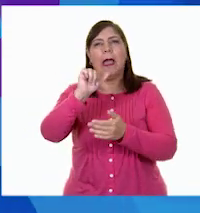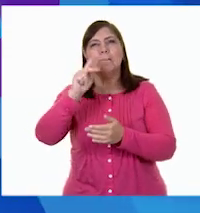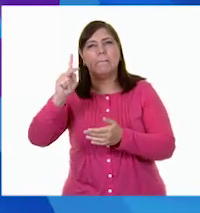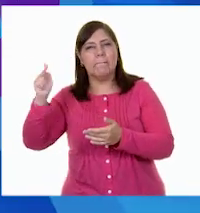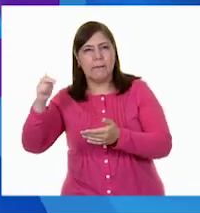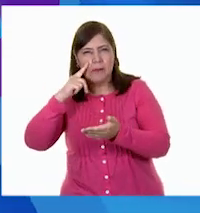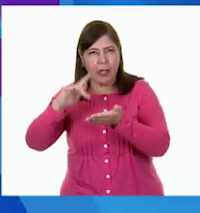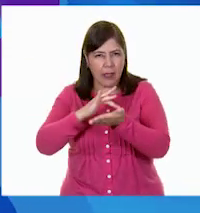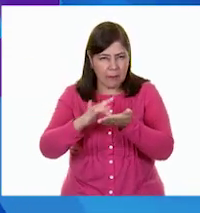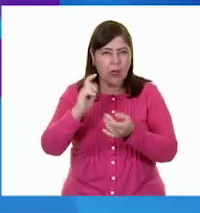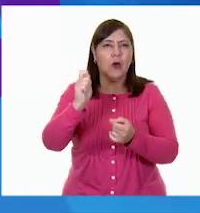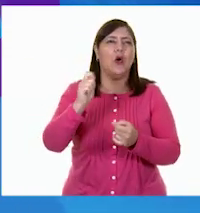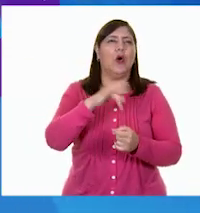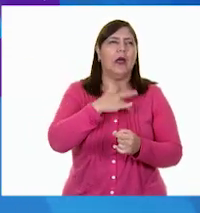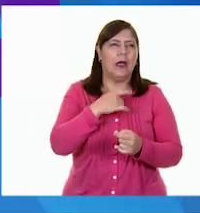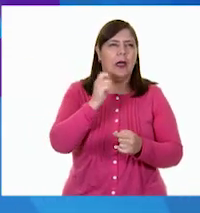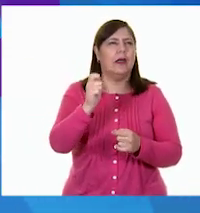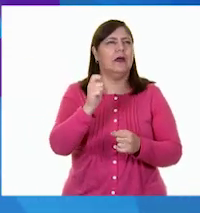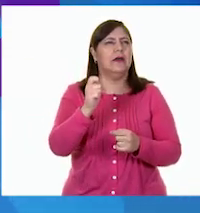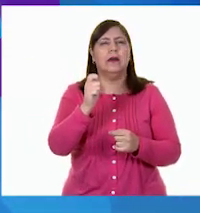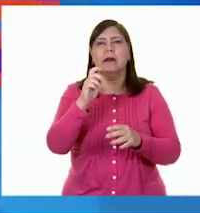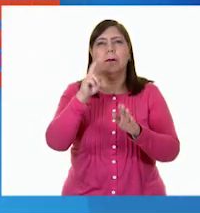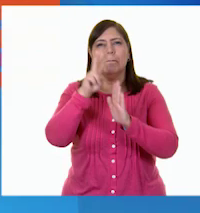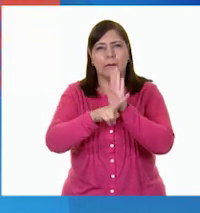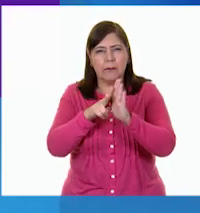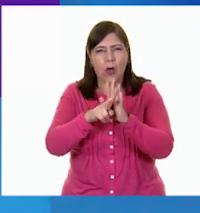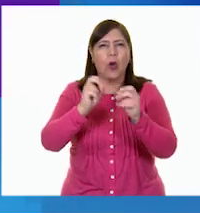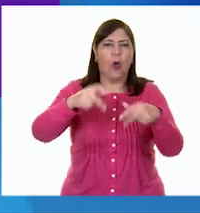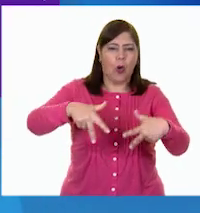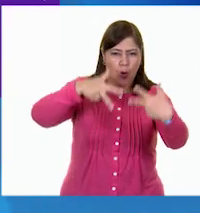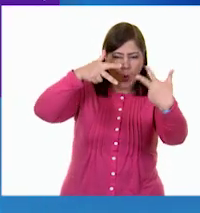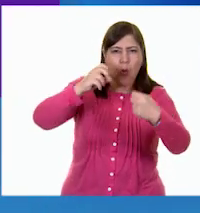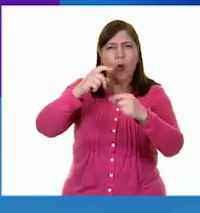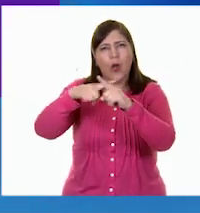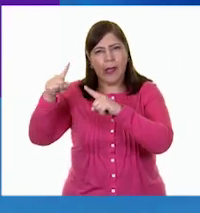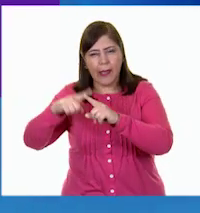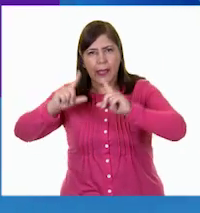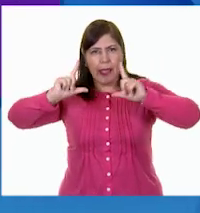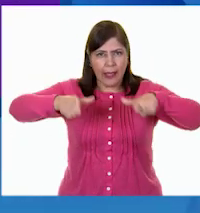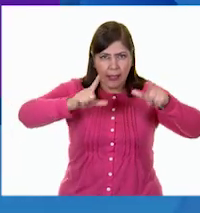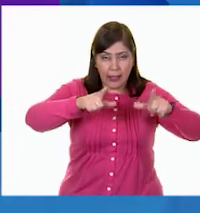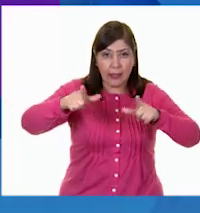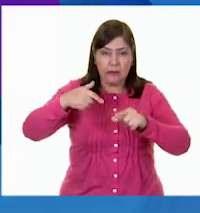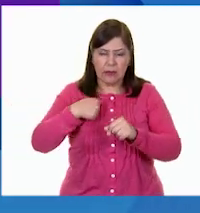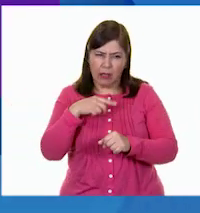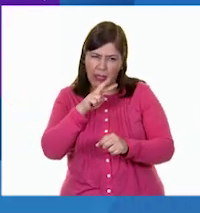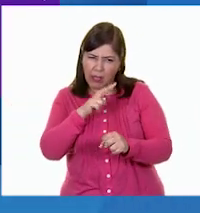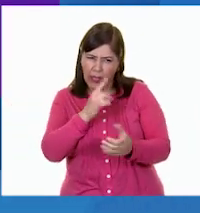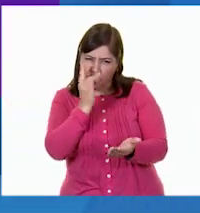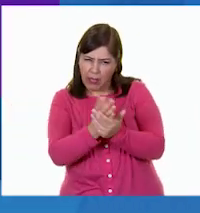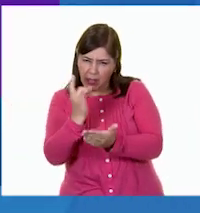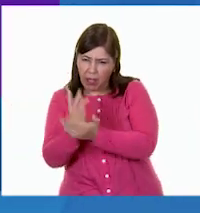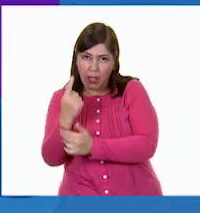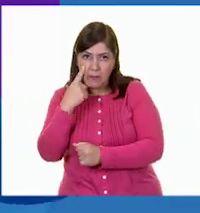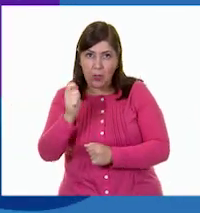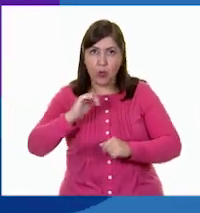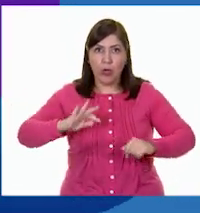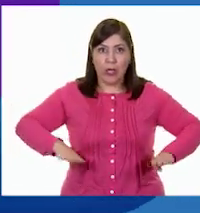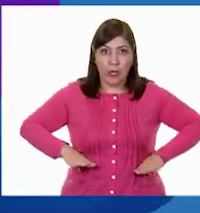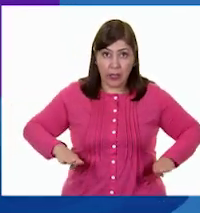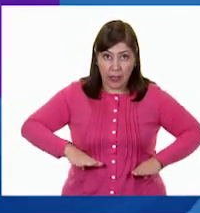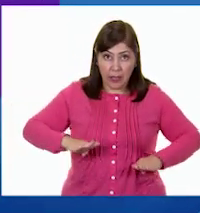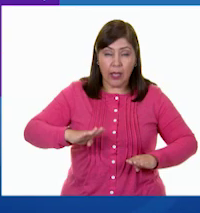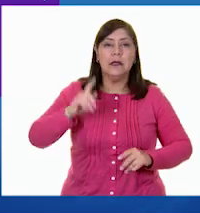instantánea, videochats, redes sociales o cualquier otra plataforma digital, identificas alguna de las siguientes conductas